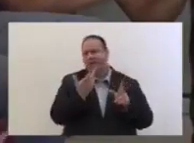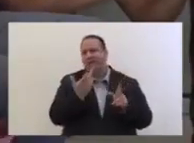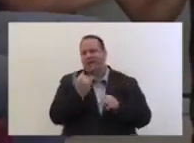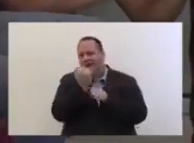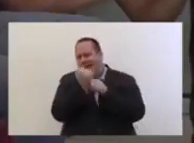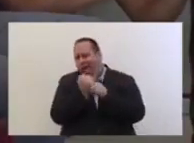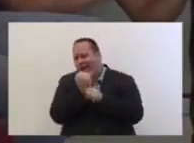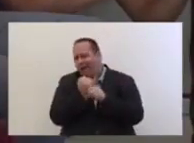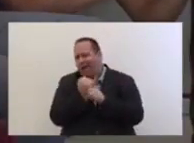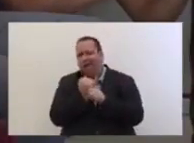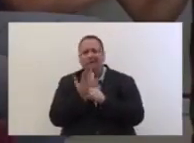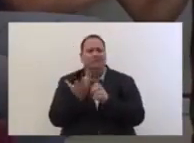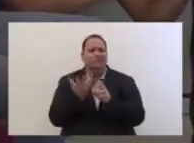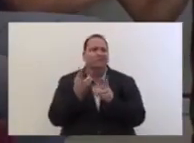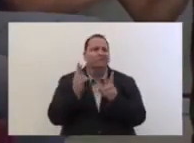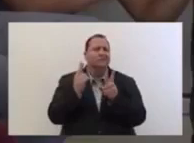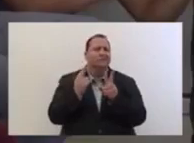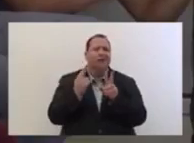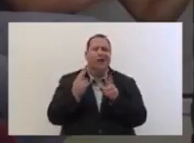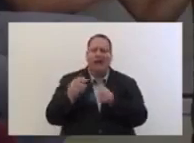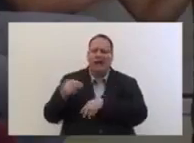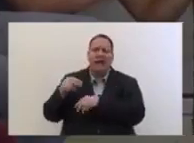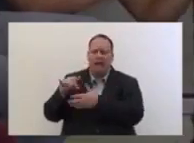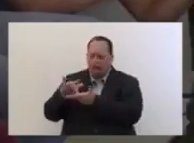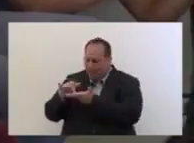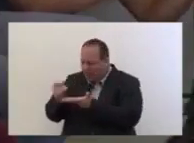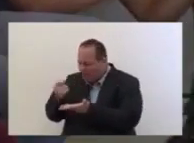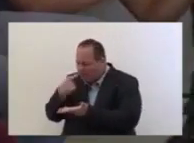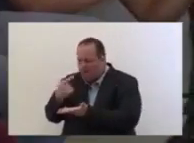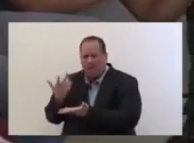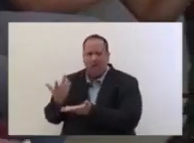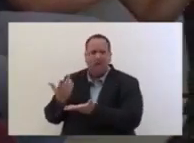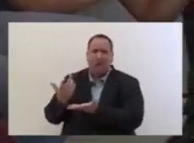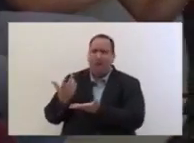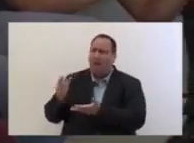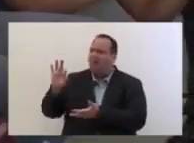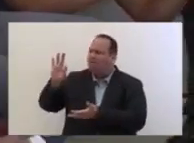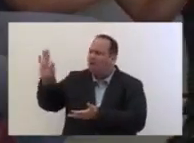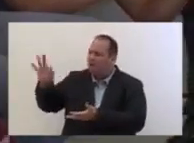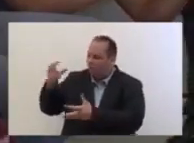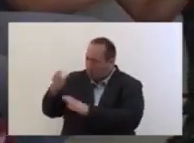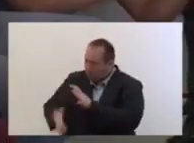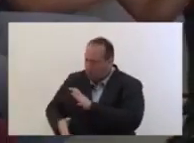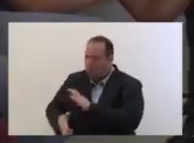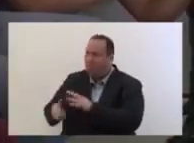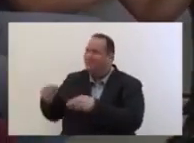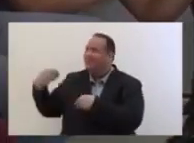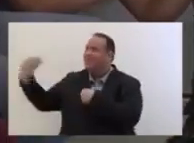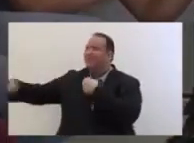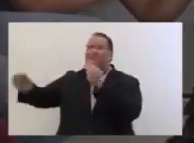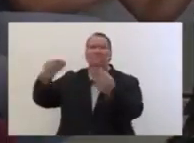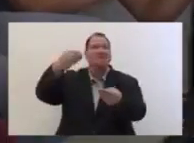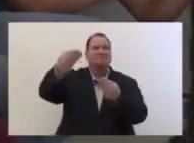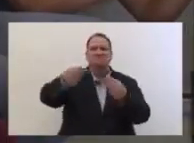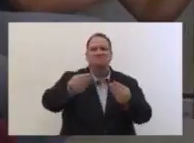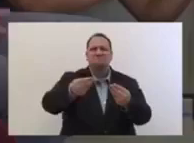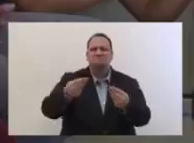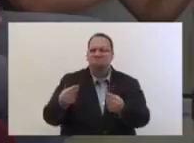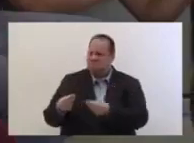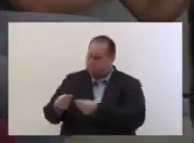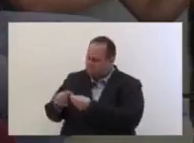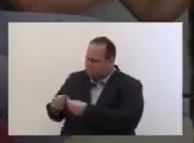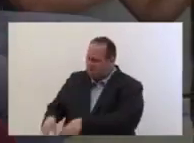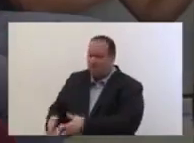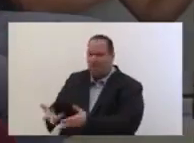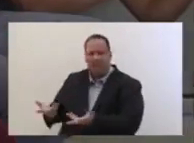investigación relacionada con medicamentos que aparentemente se caducaron no llegaron a las